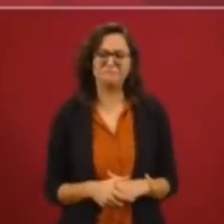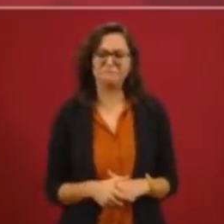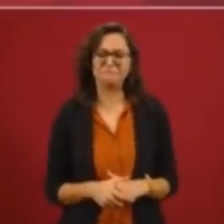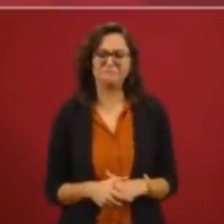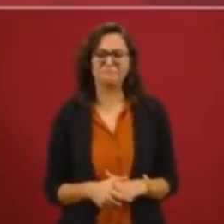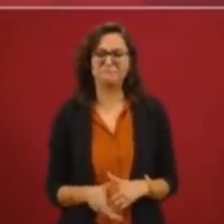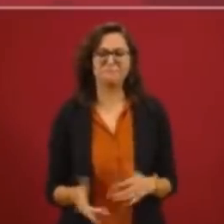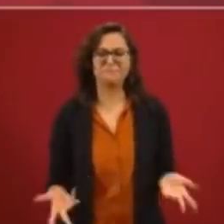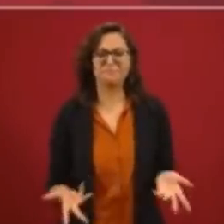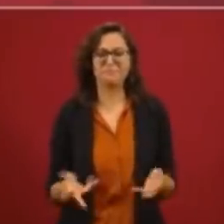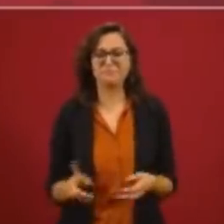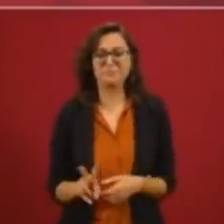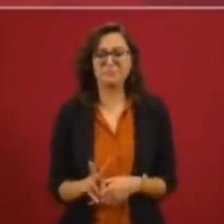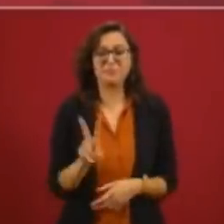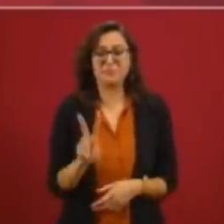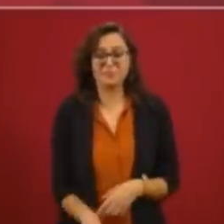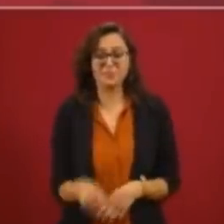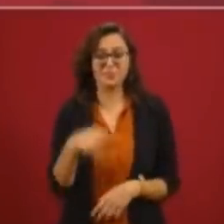denunciado este caso